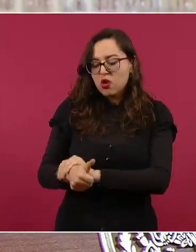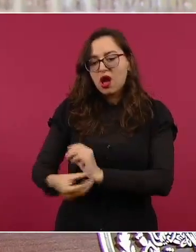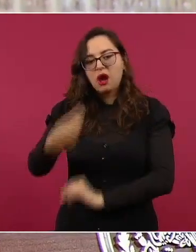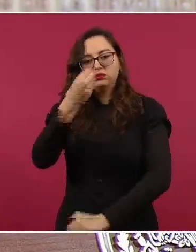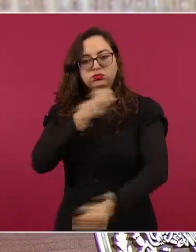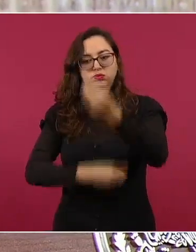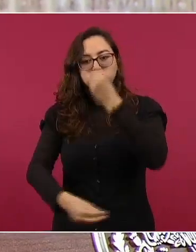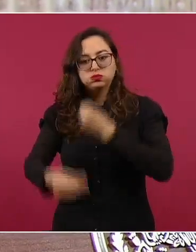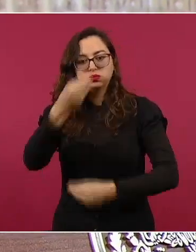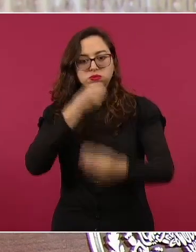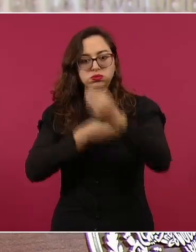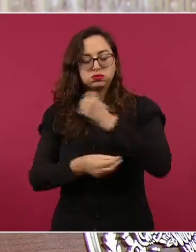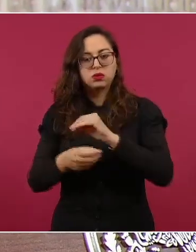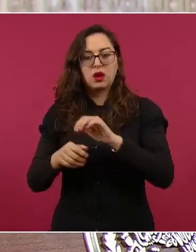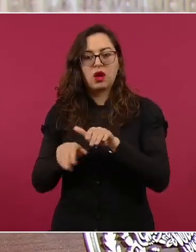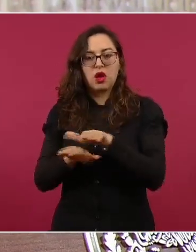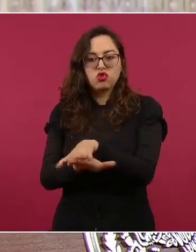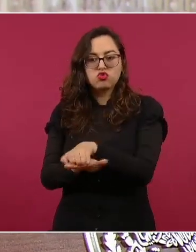y caguama?